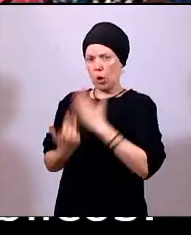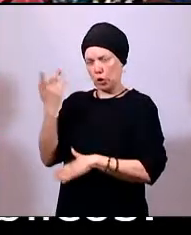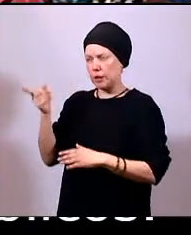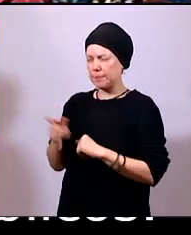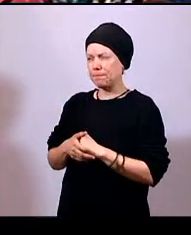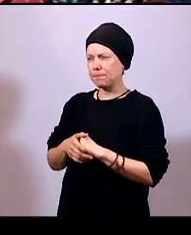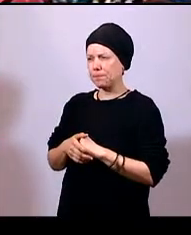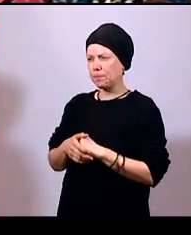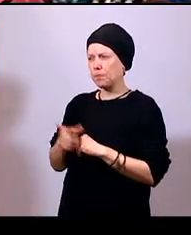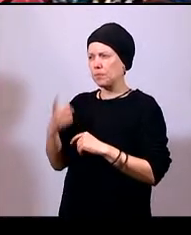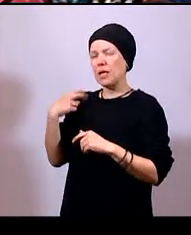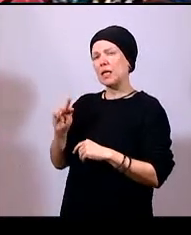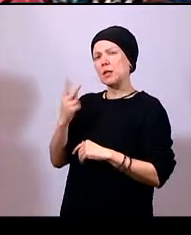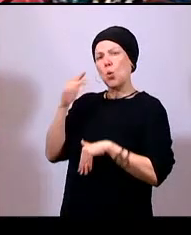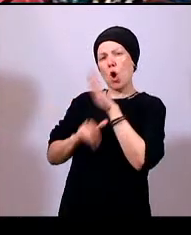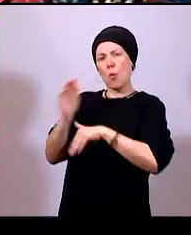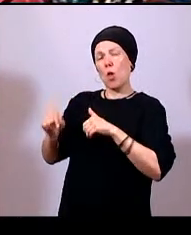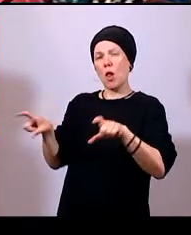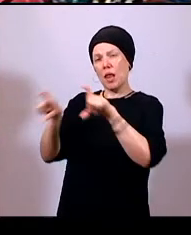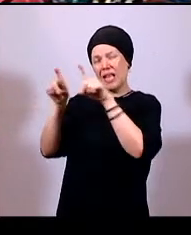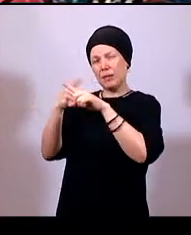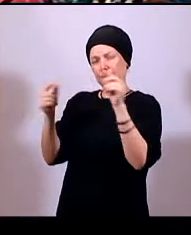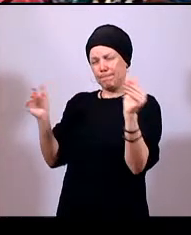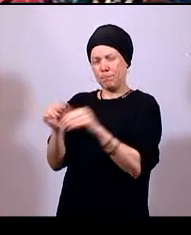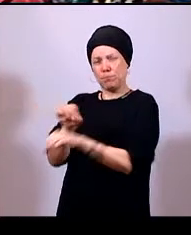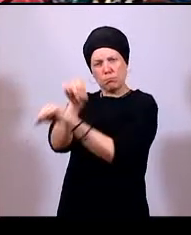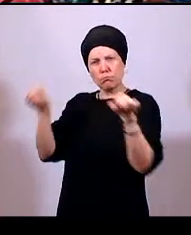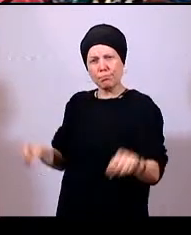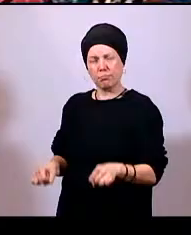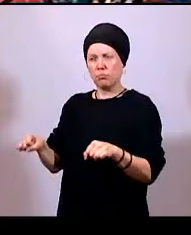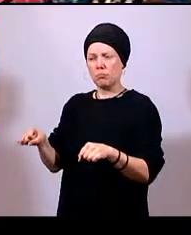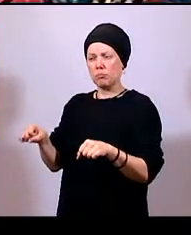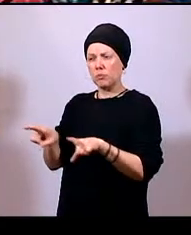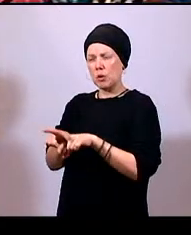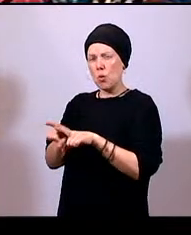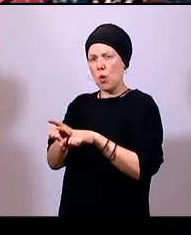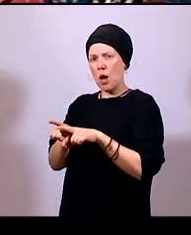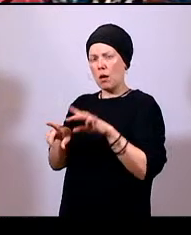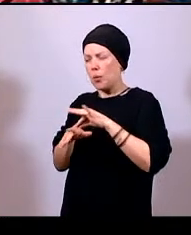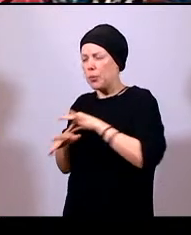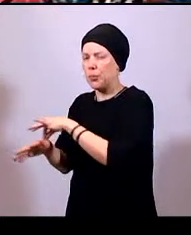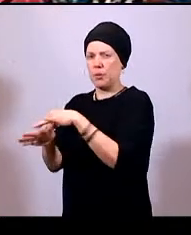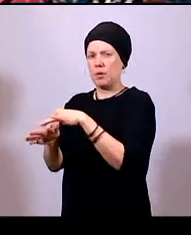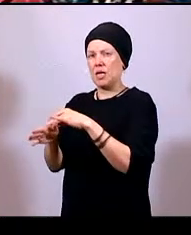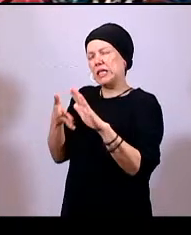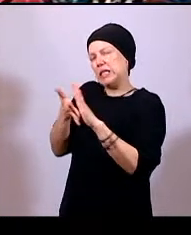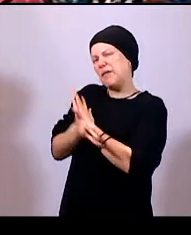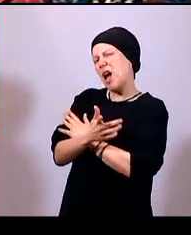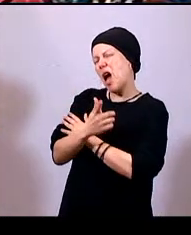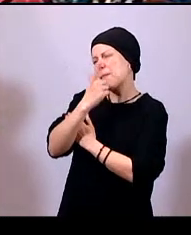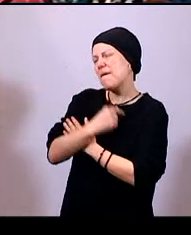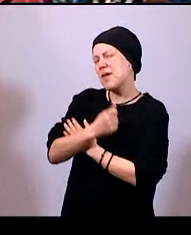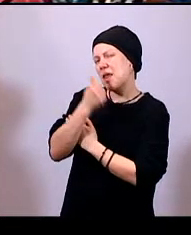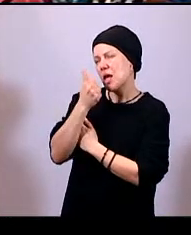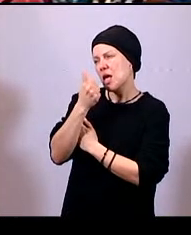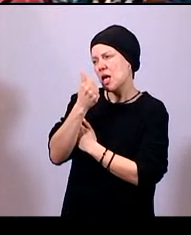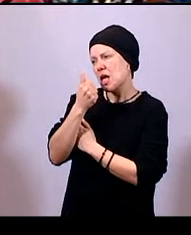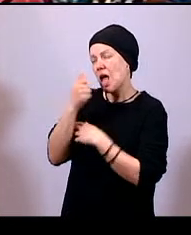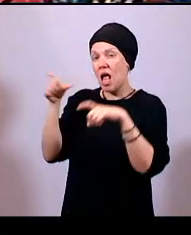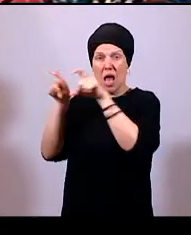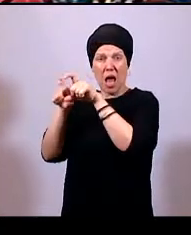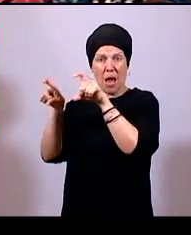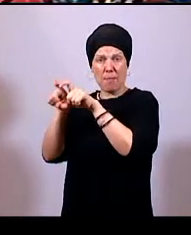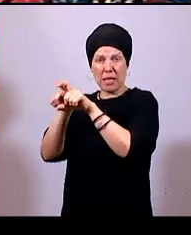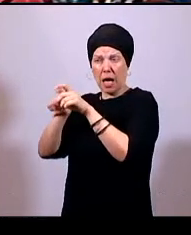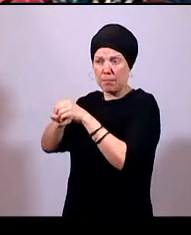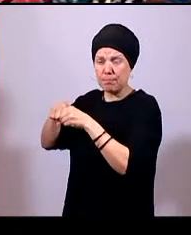En cuanto a esta segunda convocatoria de Consolida Pyme y, digamos, esa reorientación, va a facilitar que empresas participen en